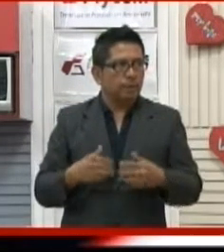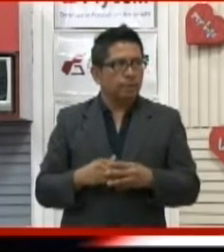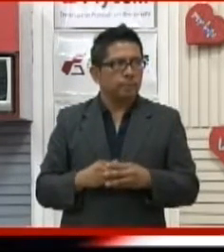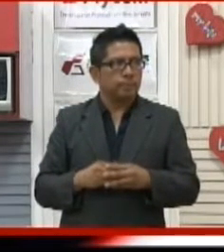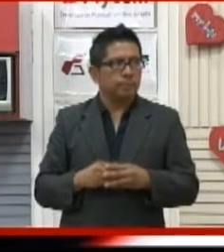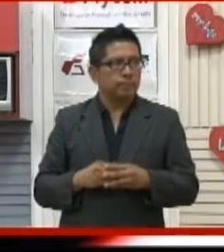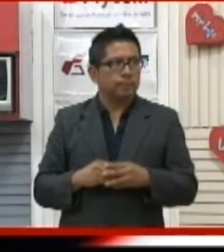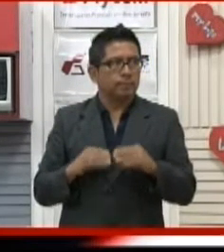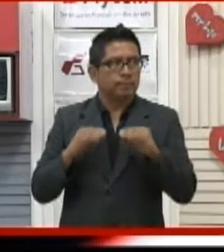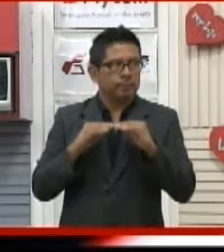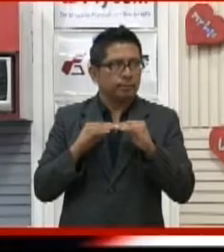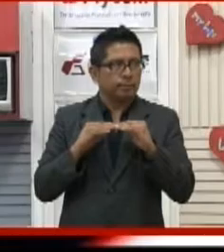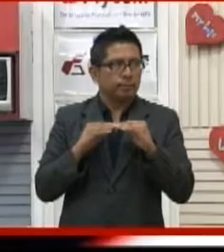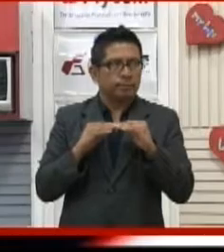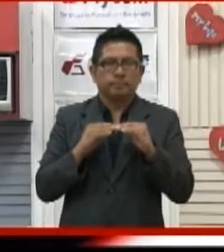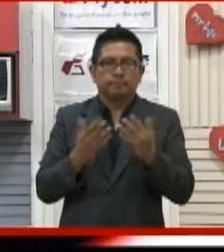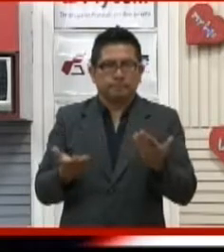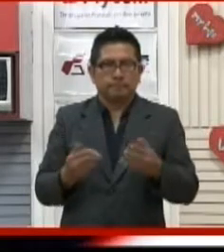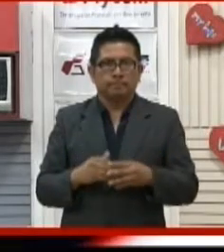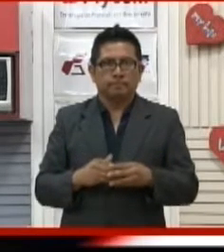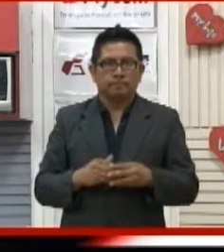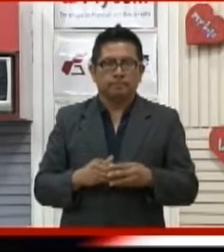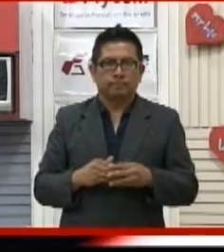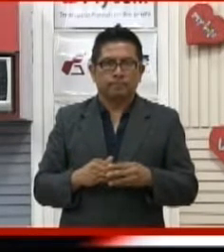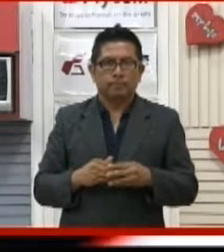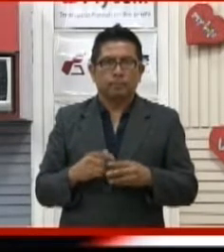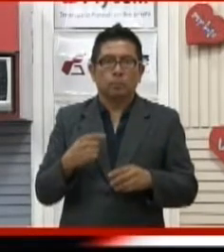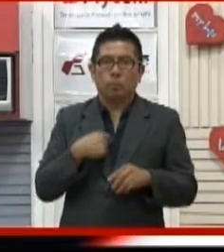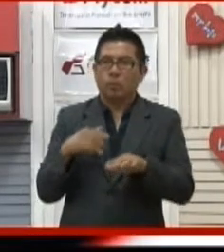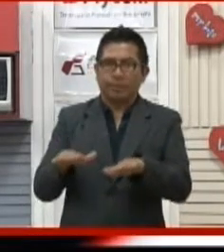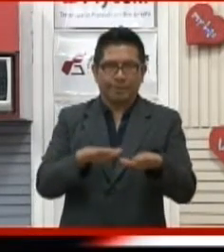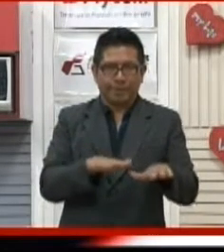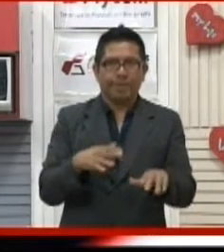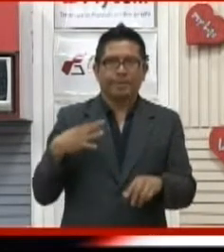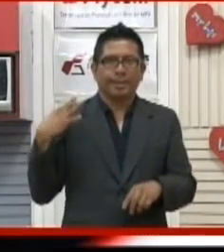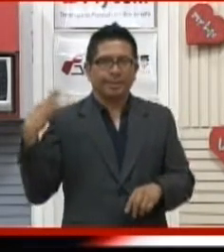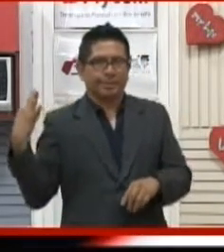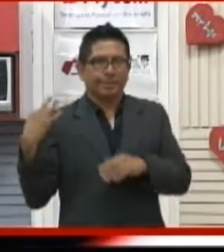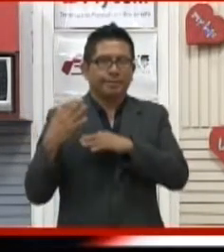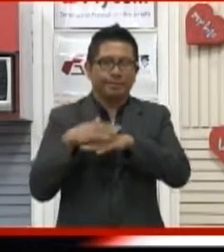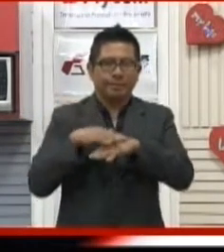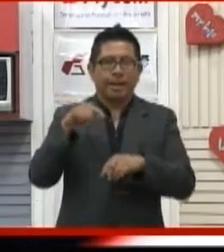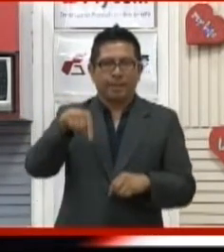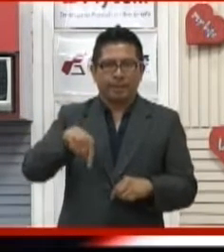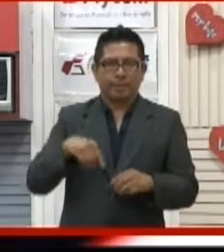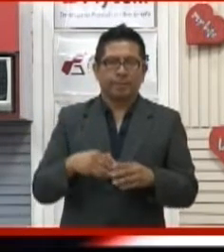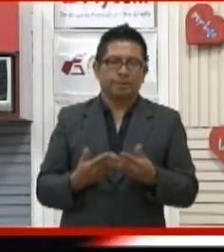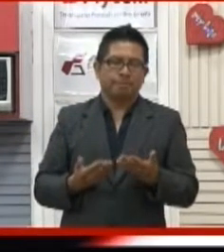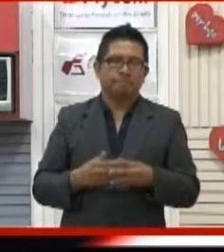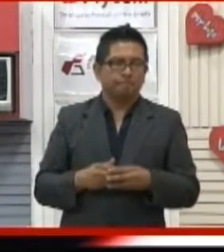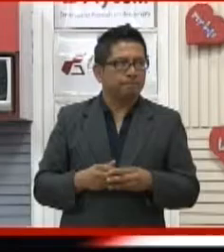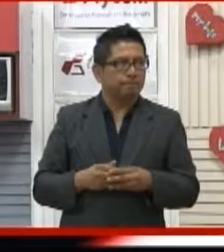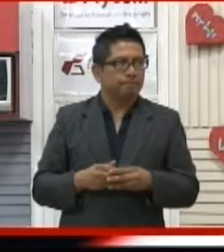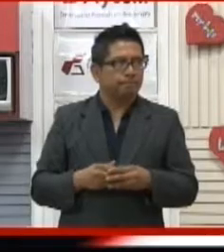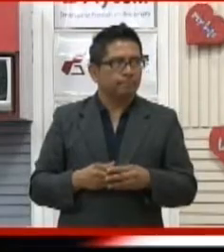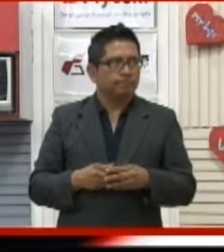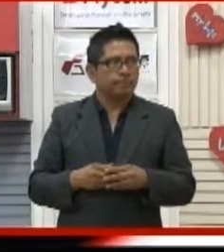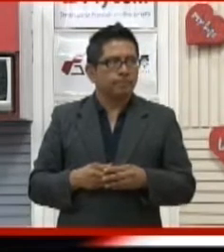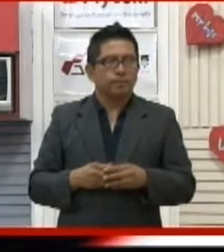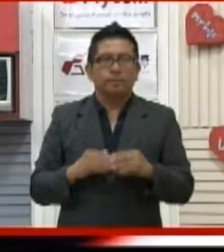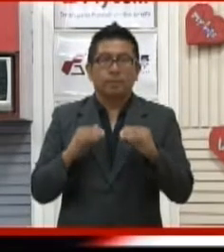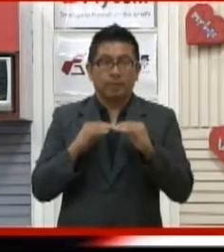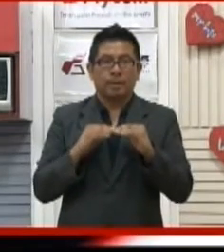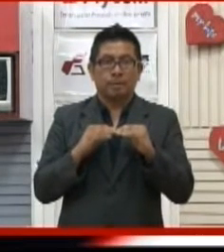acompañantes. Y pues les agradezco por habernos abierto el espacio de estar acá hoy en este día,